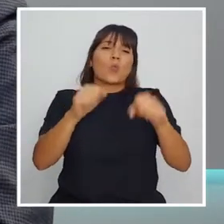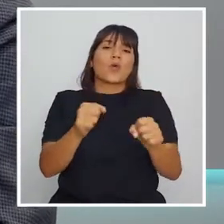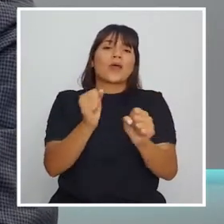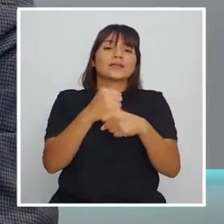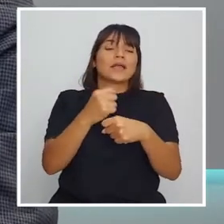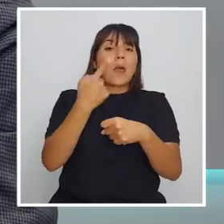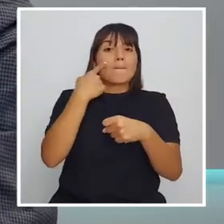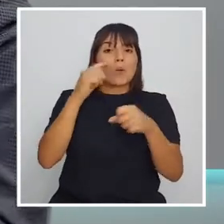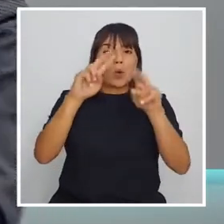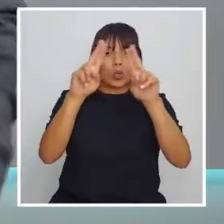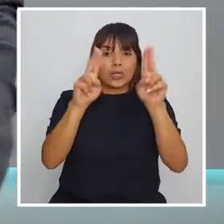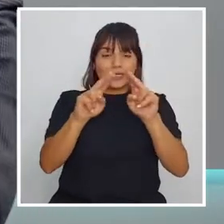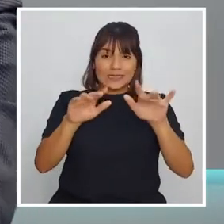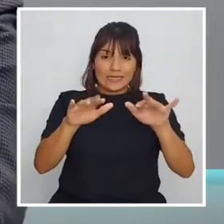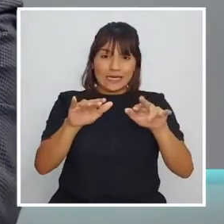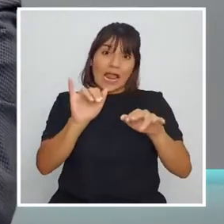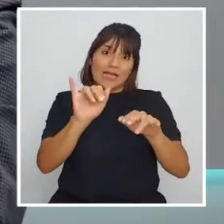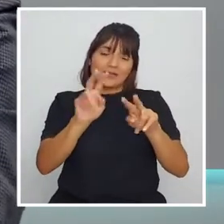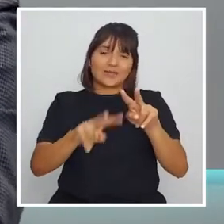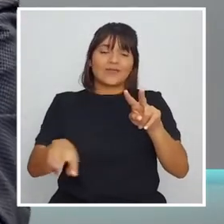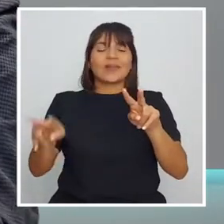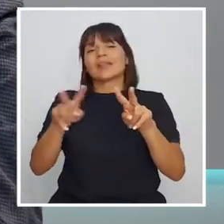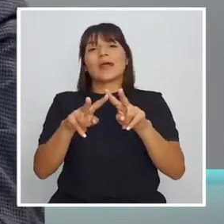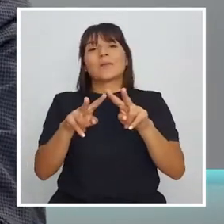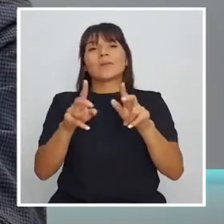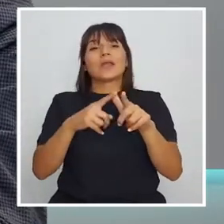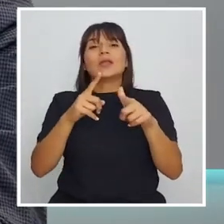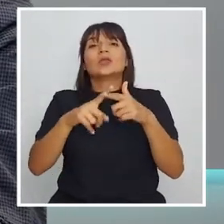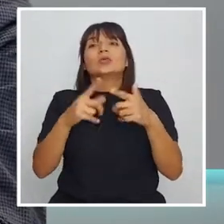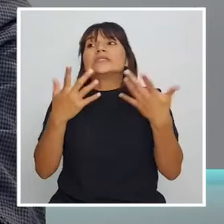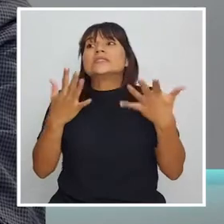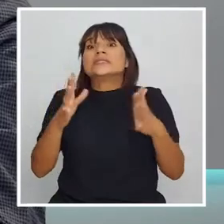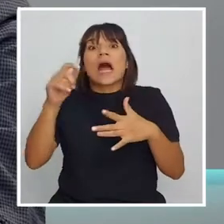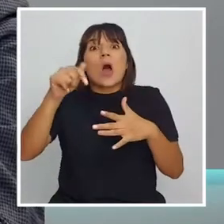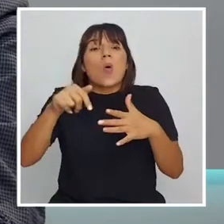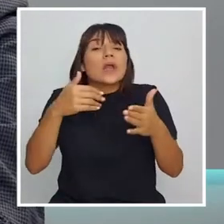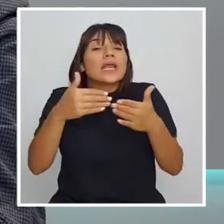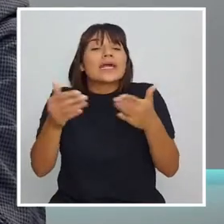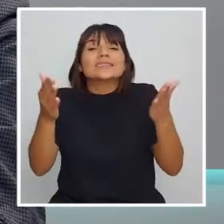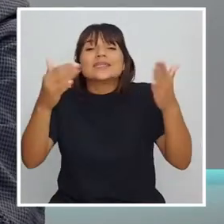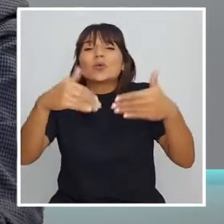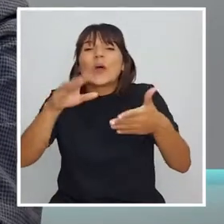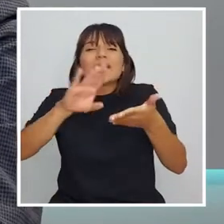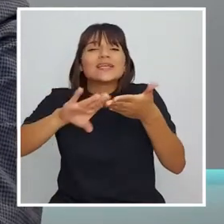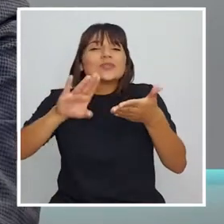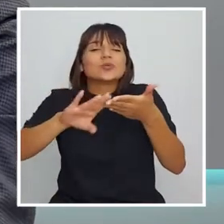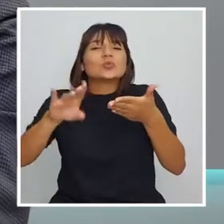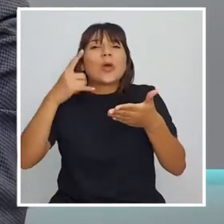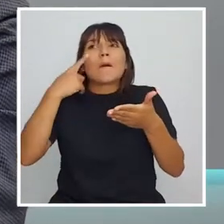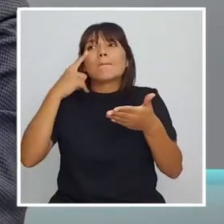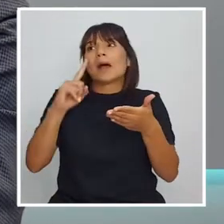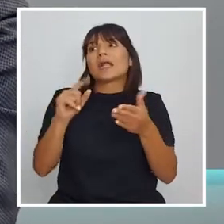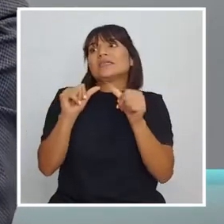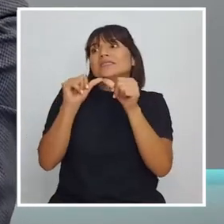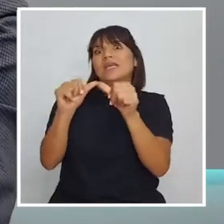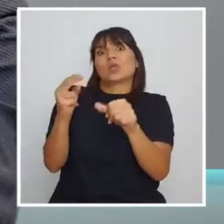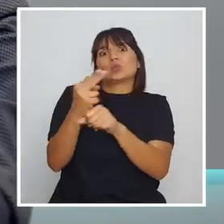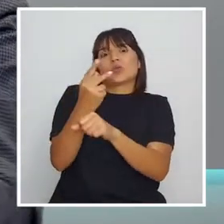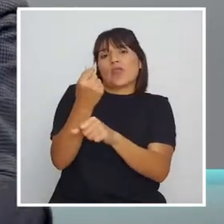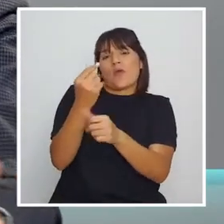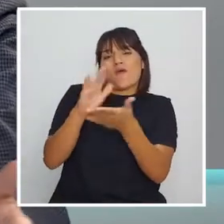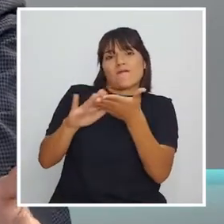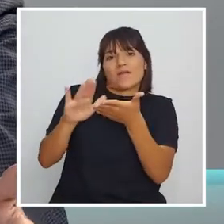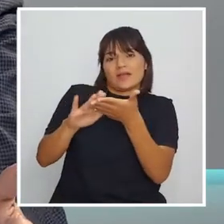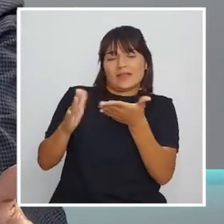ventaja. Entonces, ya hoy en día casi no hay excusa para mantenerlo todo en efectivo. Además, la variedad de instrumentos en los que